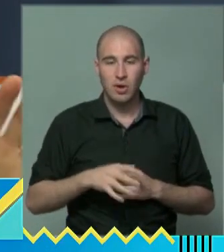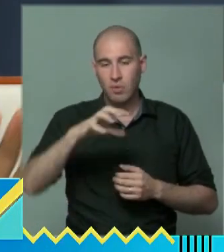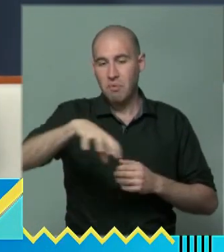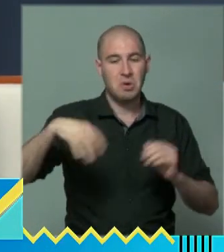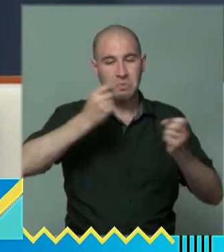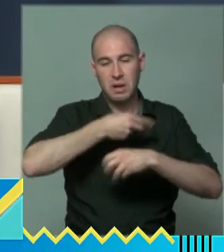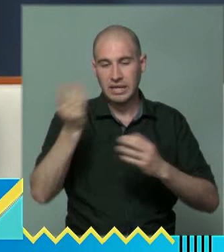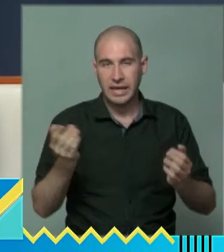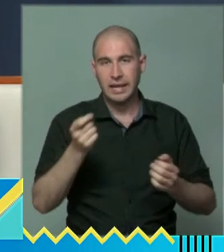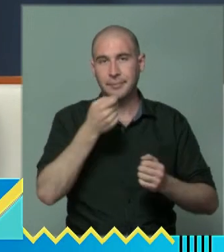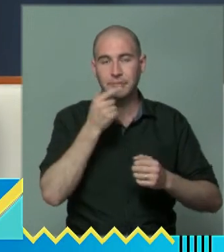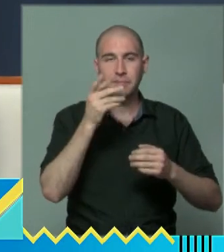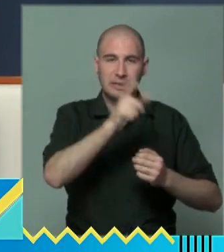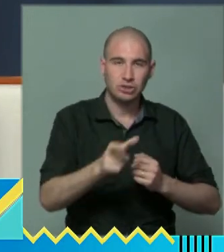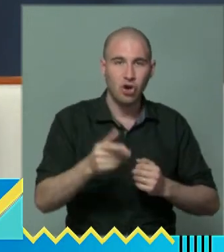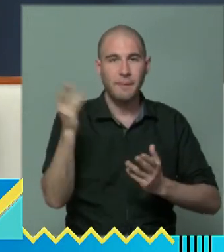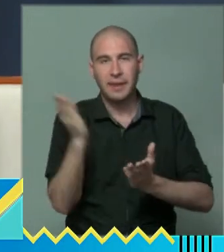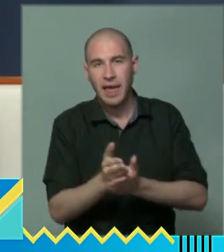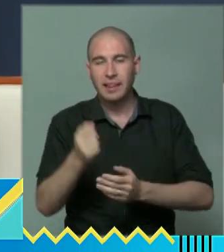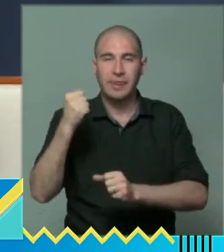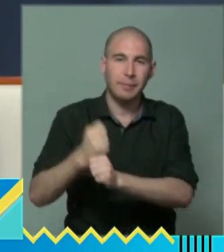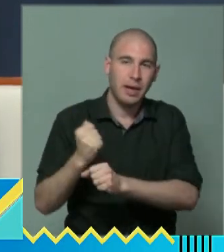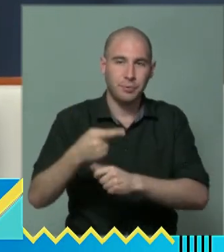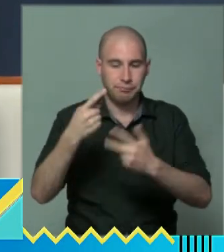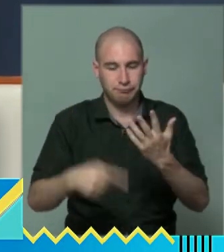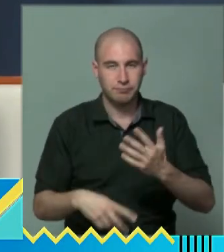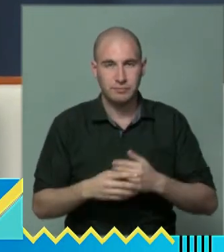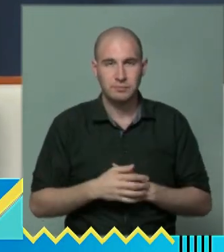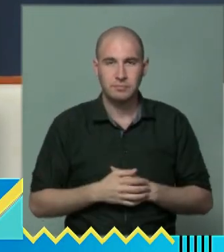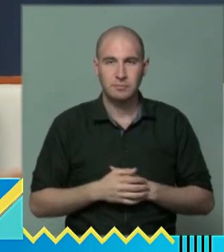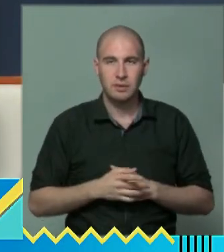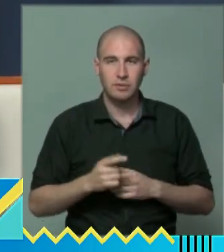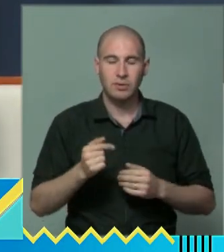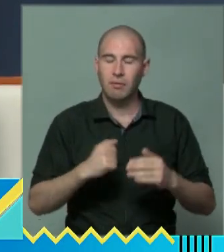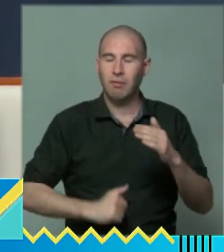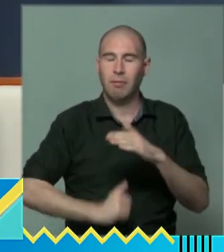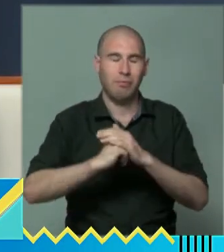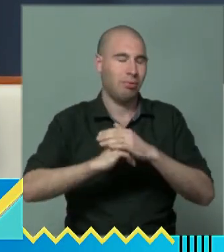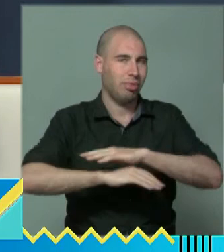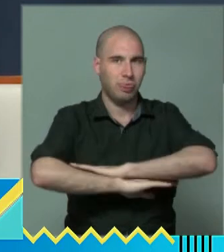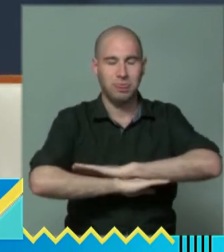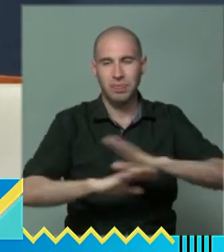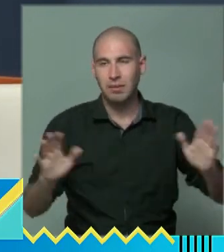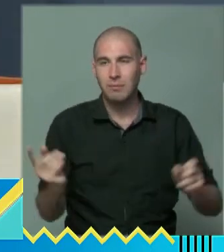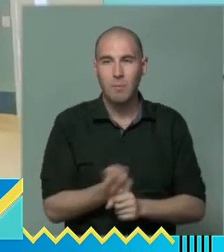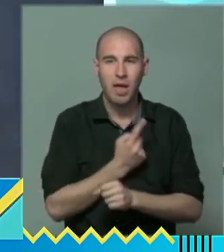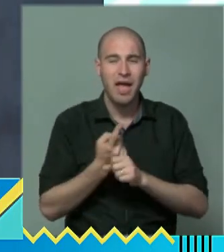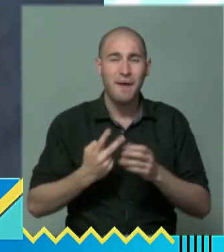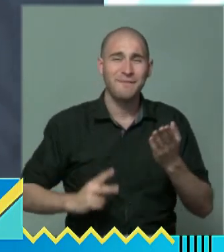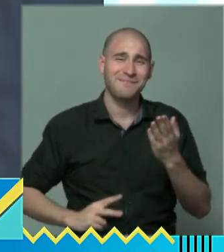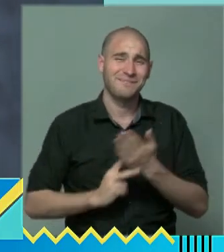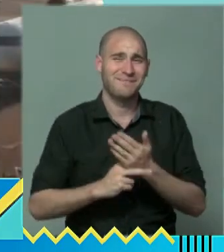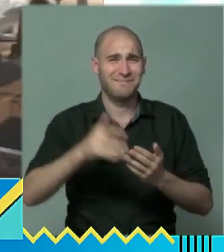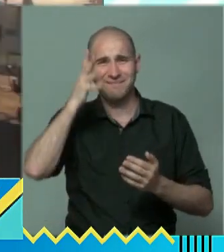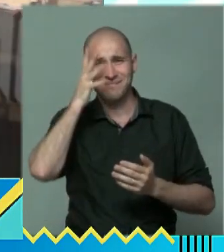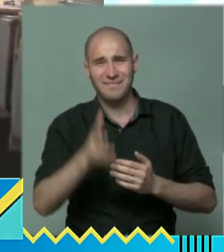fuero, tanto civil, penal, laboral, están absolutamente desbordados. No dan abasto las fiscalías ni